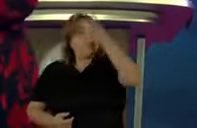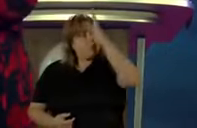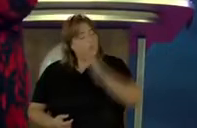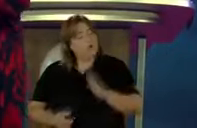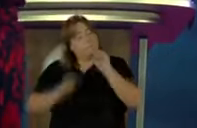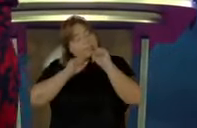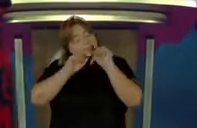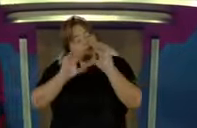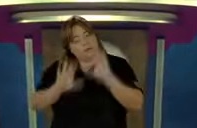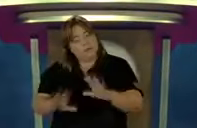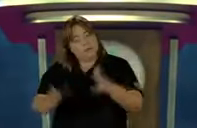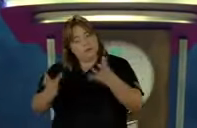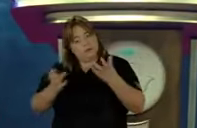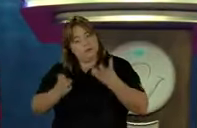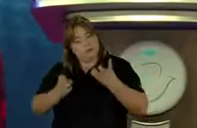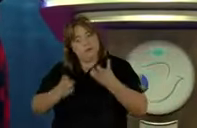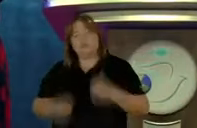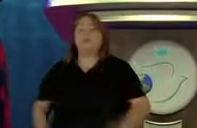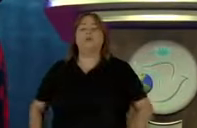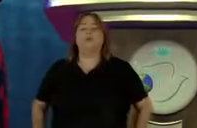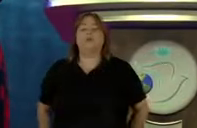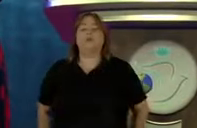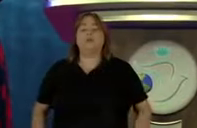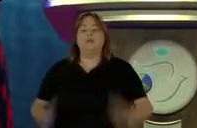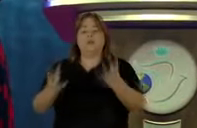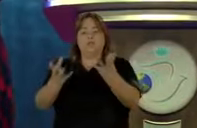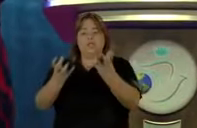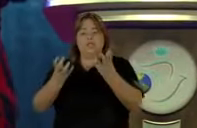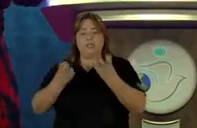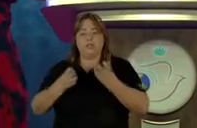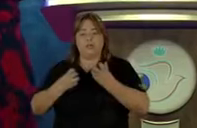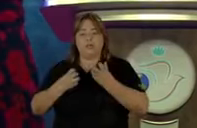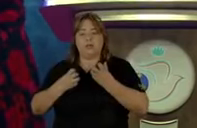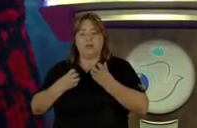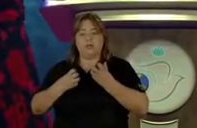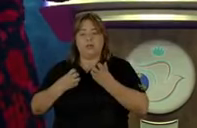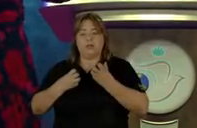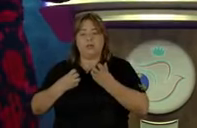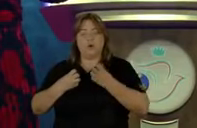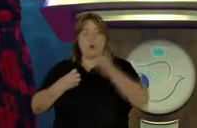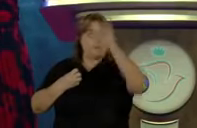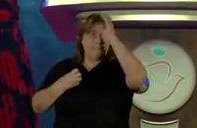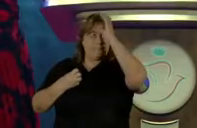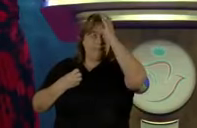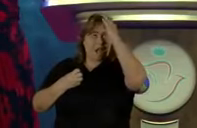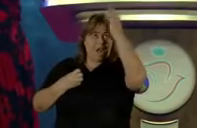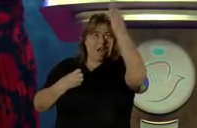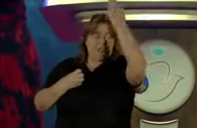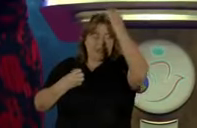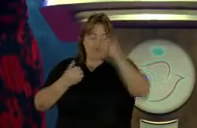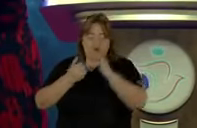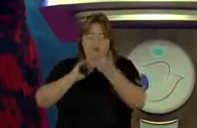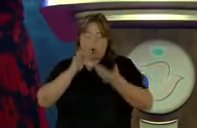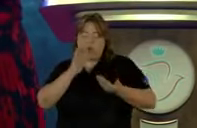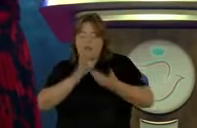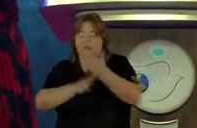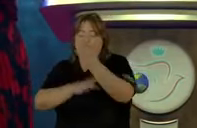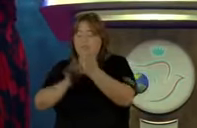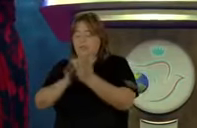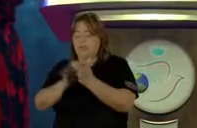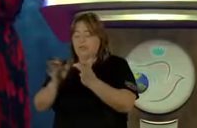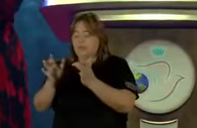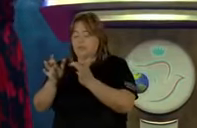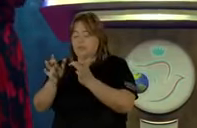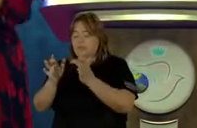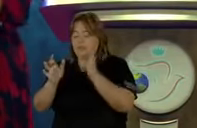bendecirte. Dios quiere bendecirte y te quiere presentar al Padre a través del Hijo. Mas